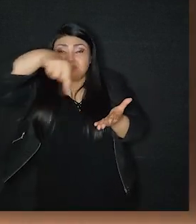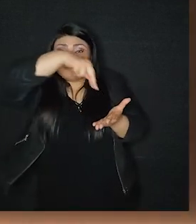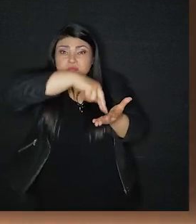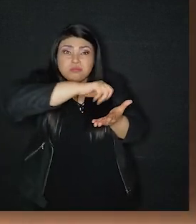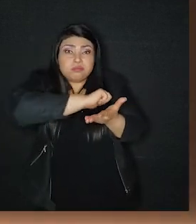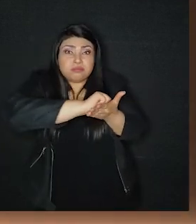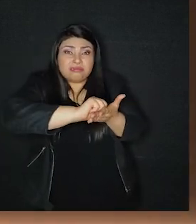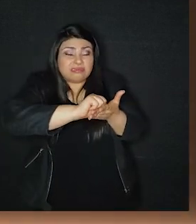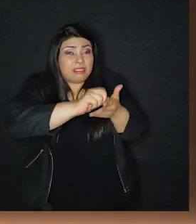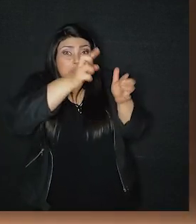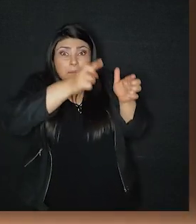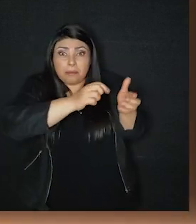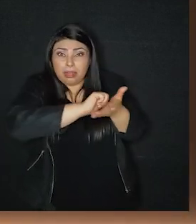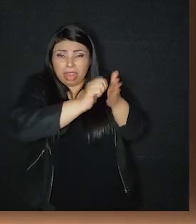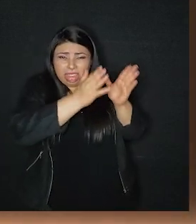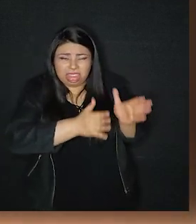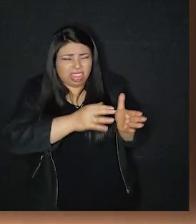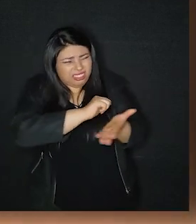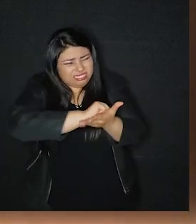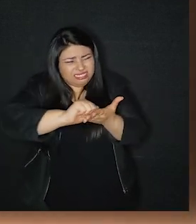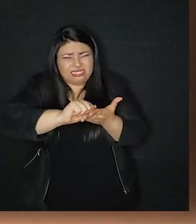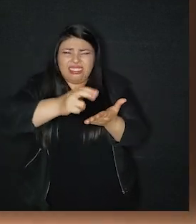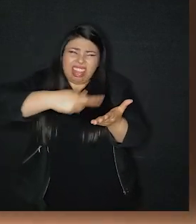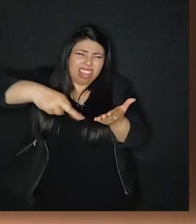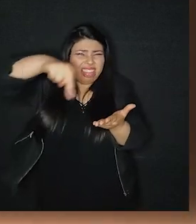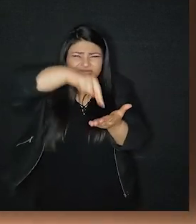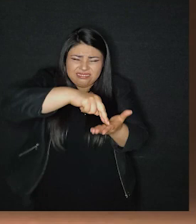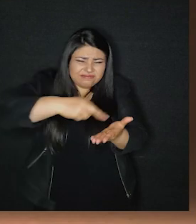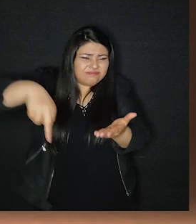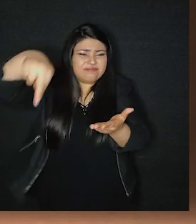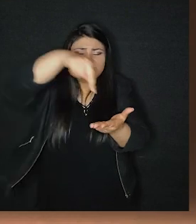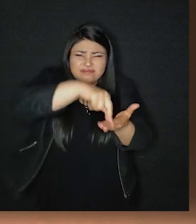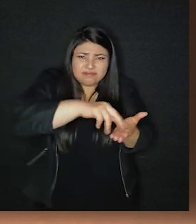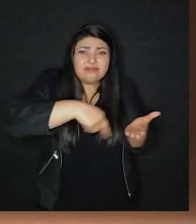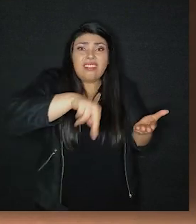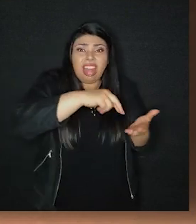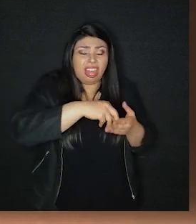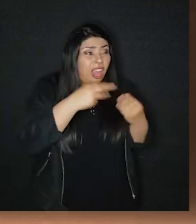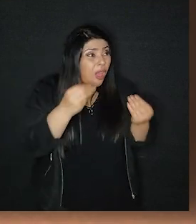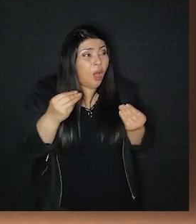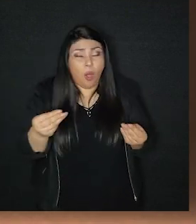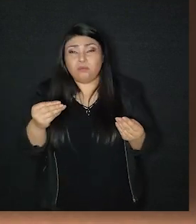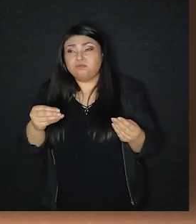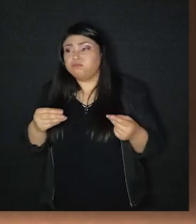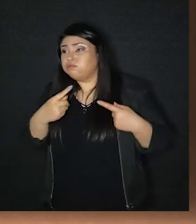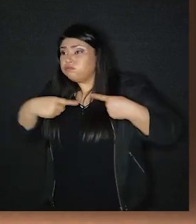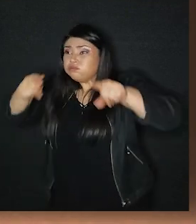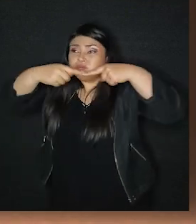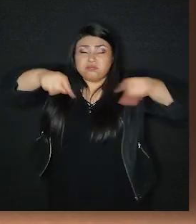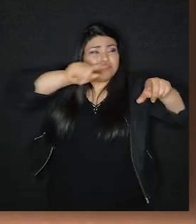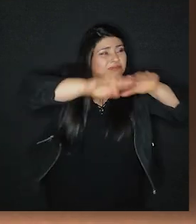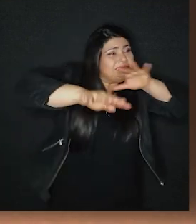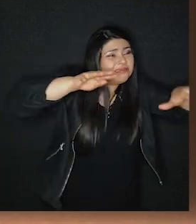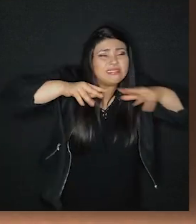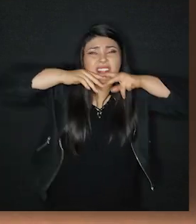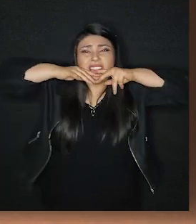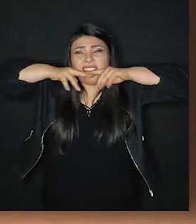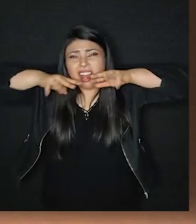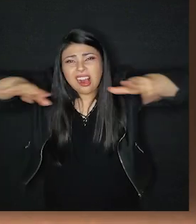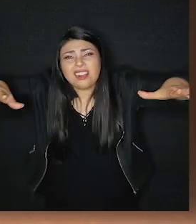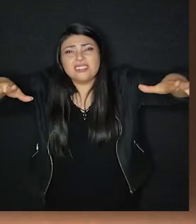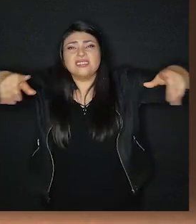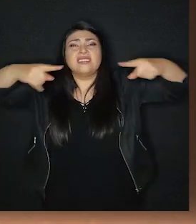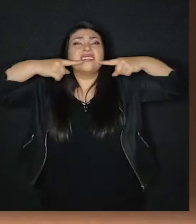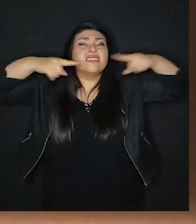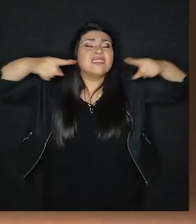y se aparecieron a muchos Mira todas las señales que ocurrieron al momento de la crucifixión de Cristo